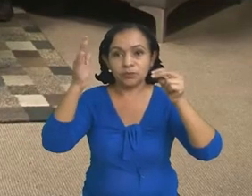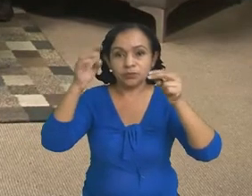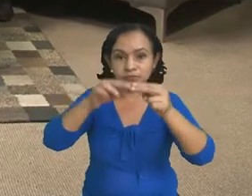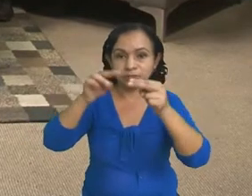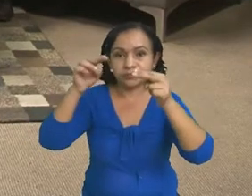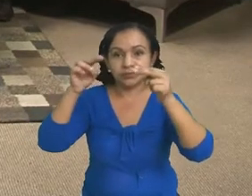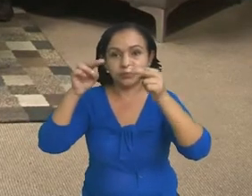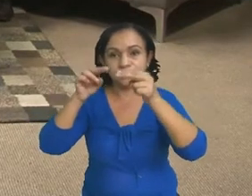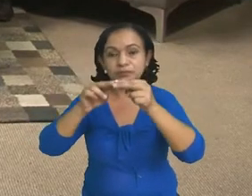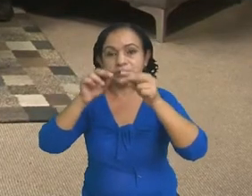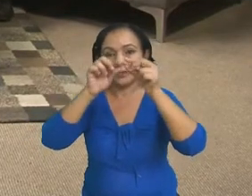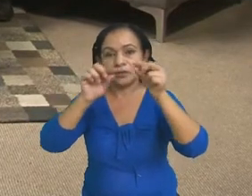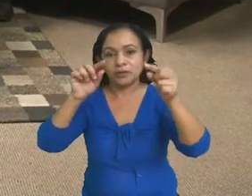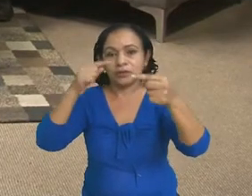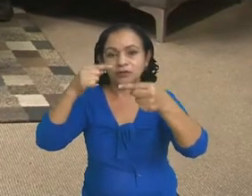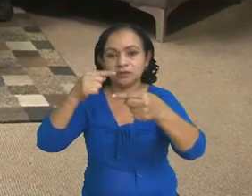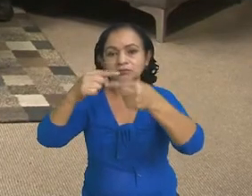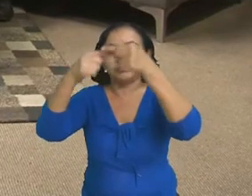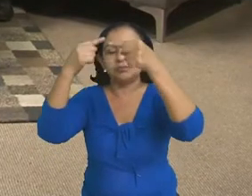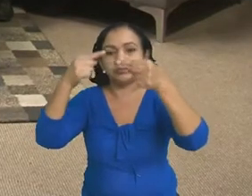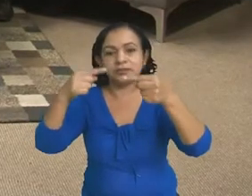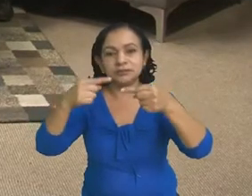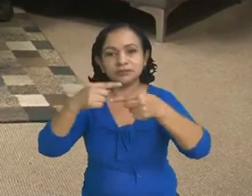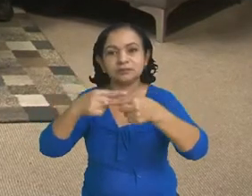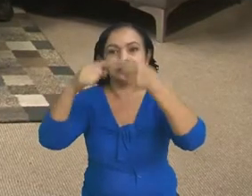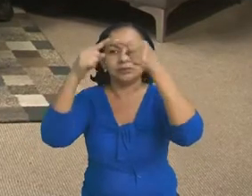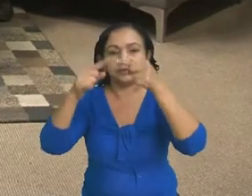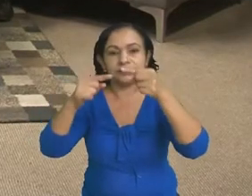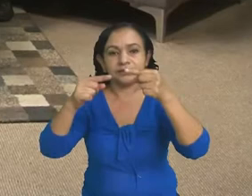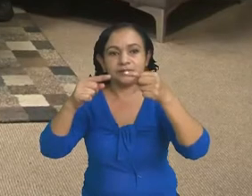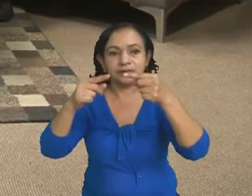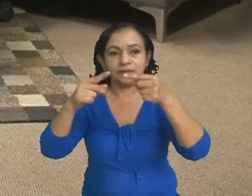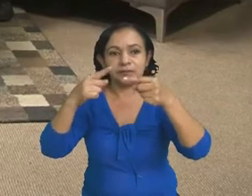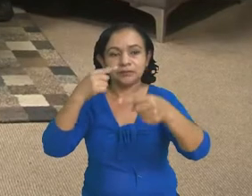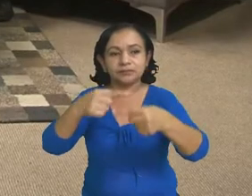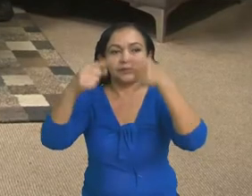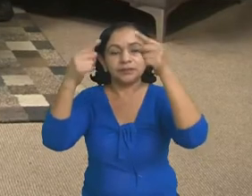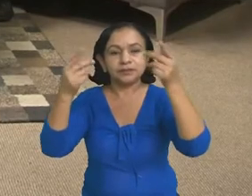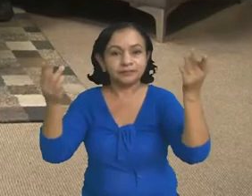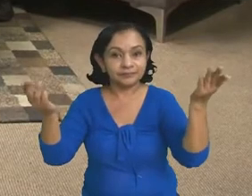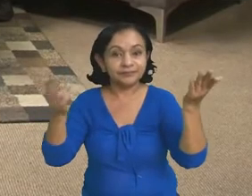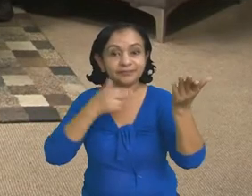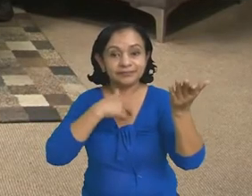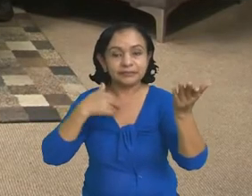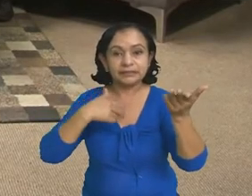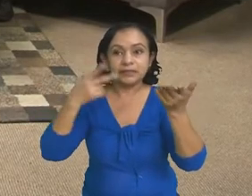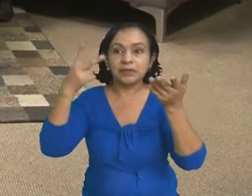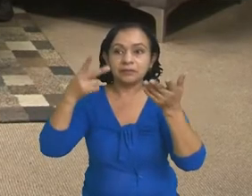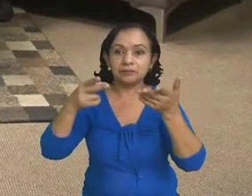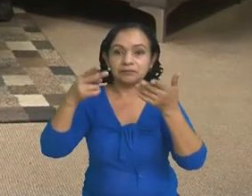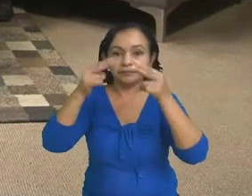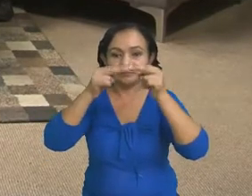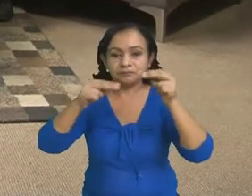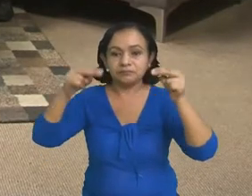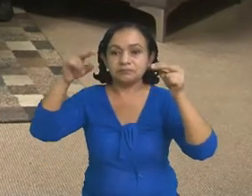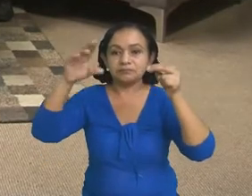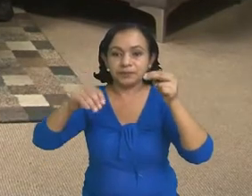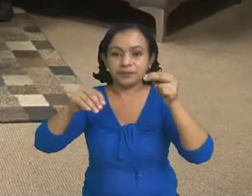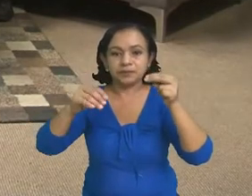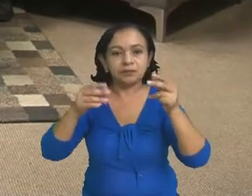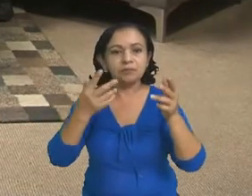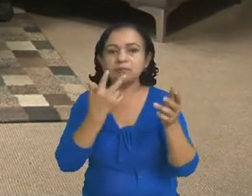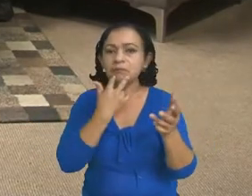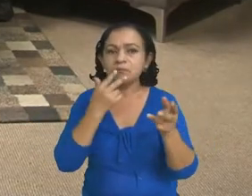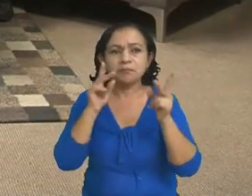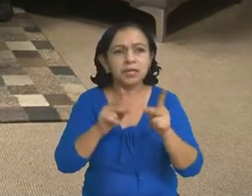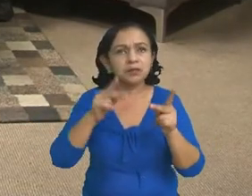tocan una línea y eso provoca un cortocircuito que saca de operación esa línea. Pero ni se siente,